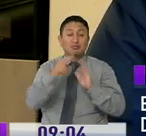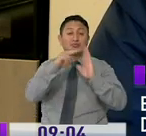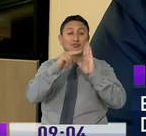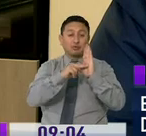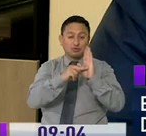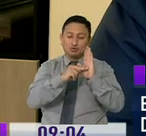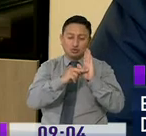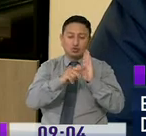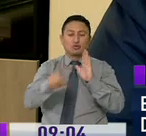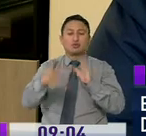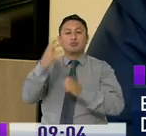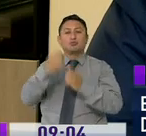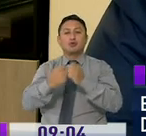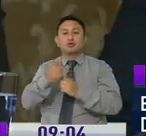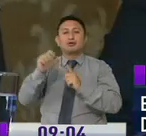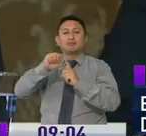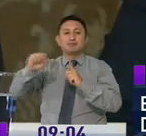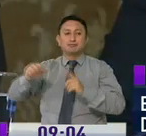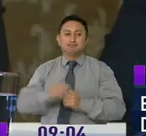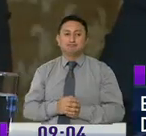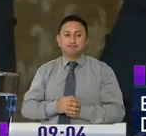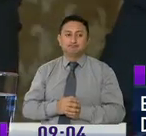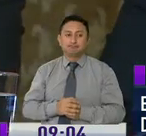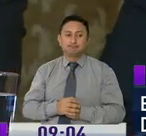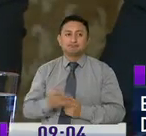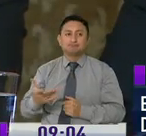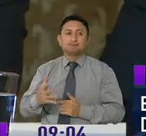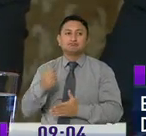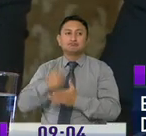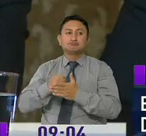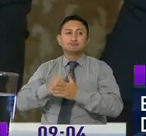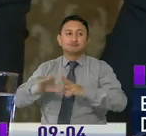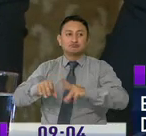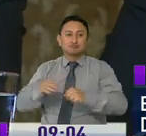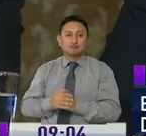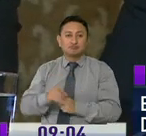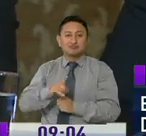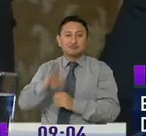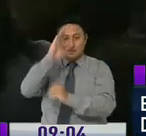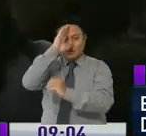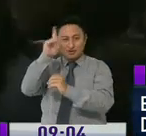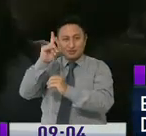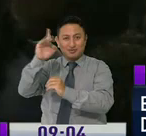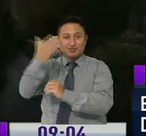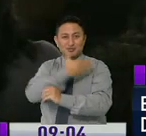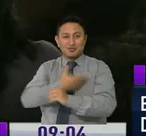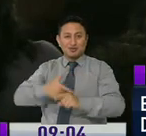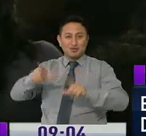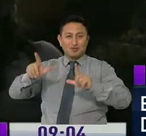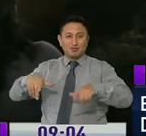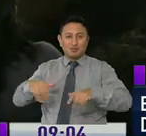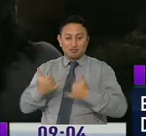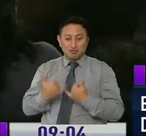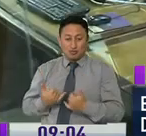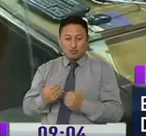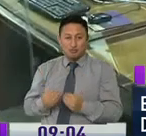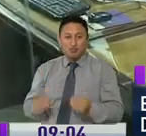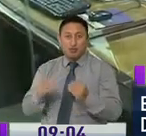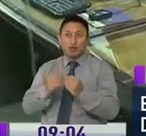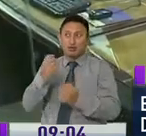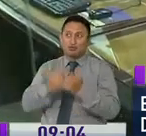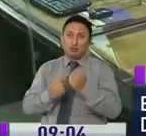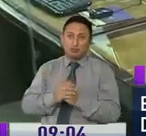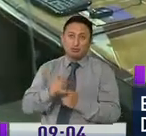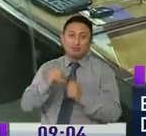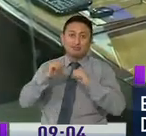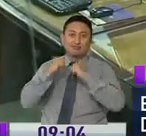un problema ya de eficiencia del sistema. La lucha contra la corrupción es la bandera del régimen de Moreno, que en estos momentos enfrenta un nuevo escándalo que sacude